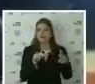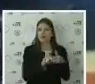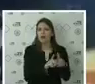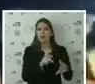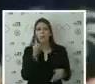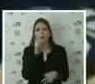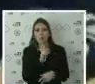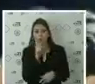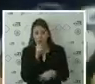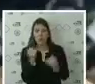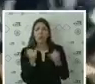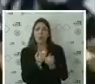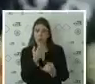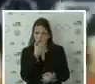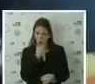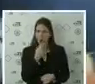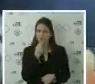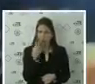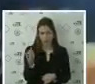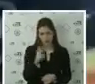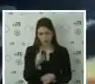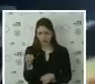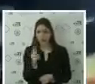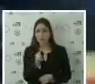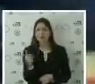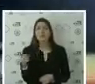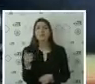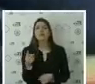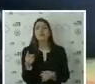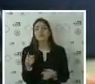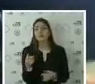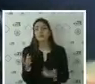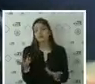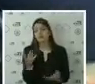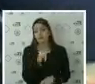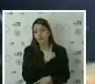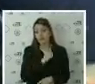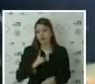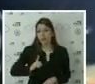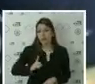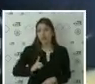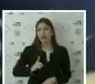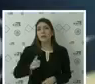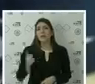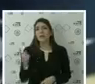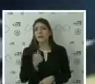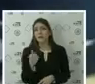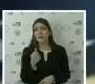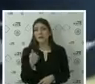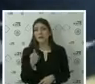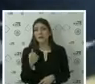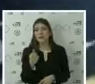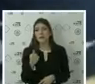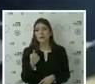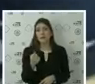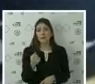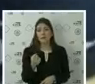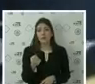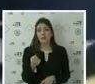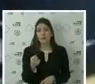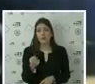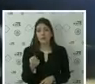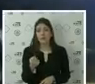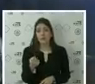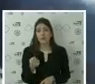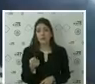y mujeres. Lo que pues sí se debe hacer es que pues esto de